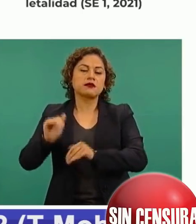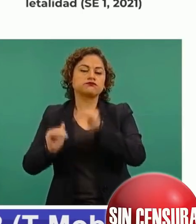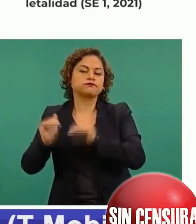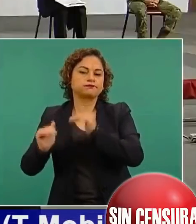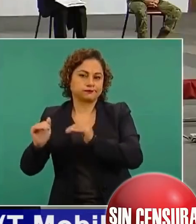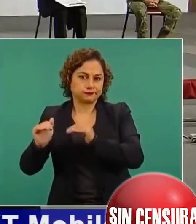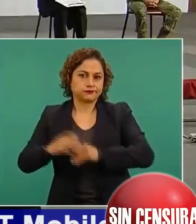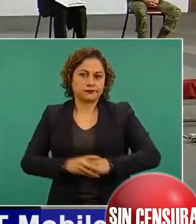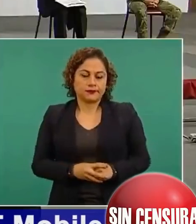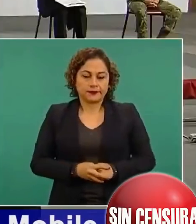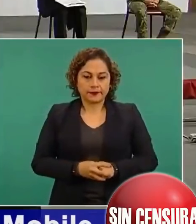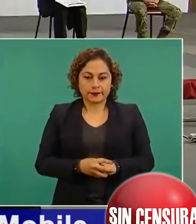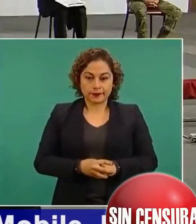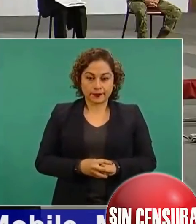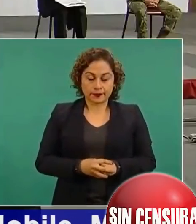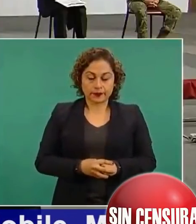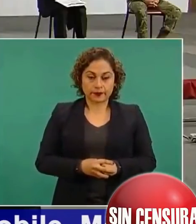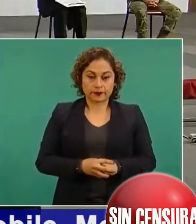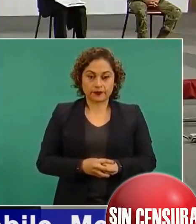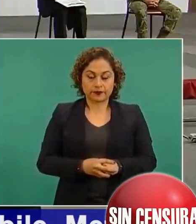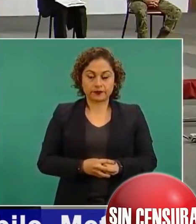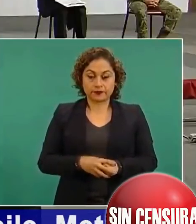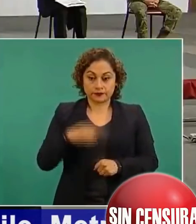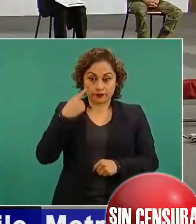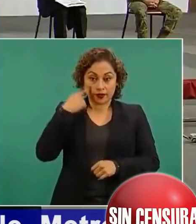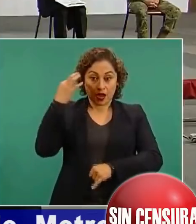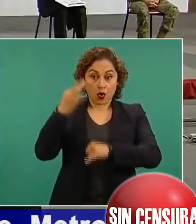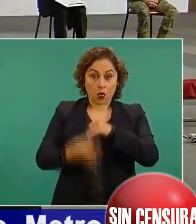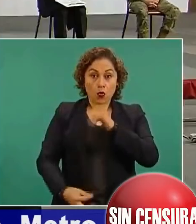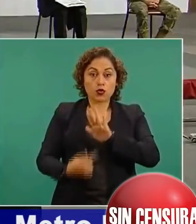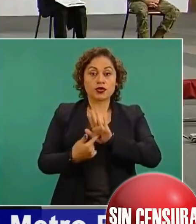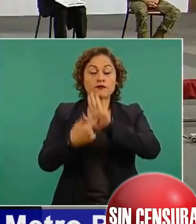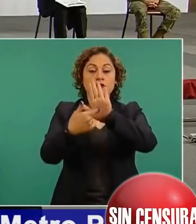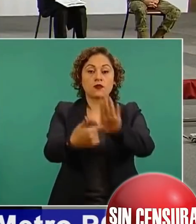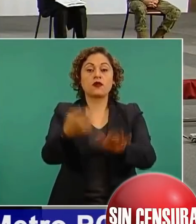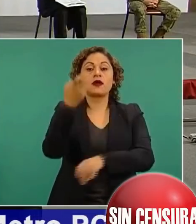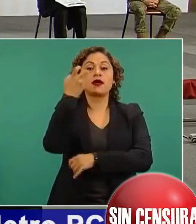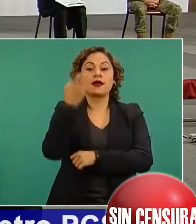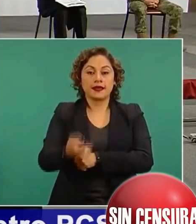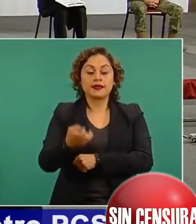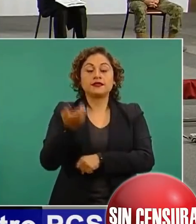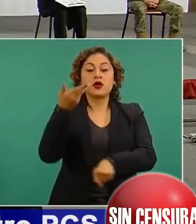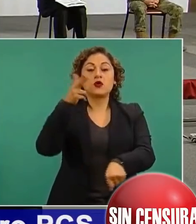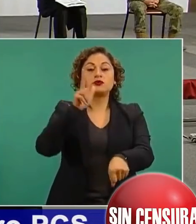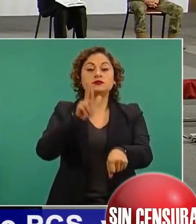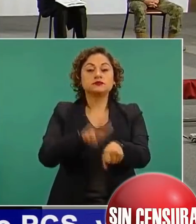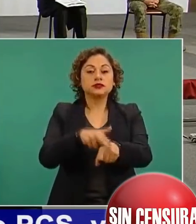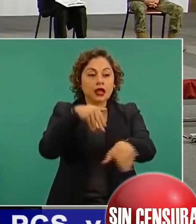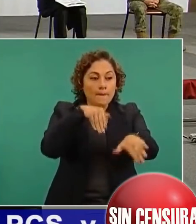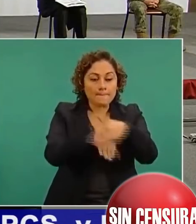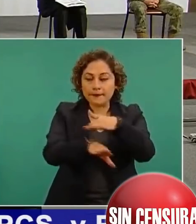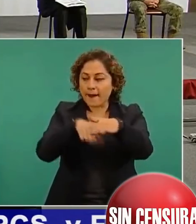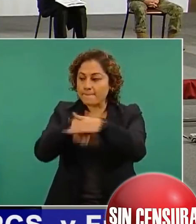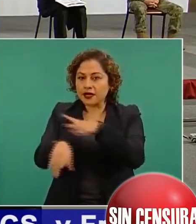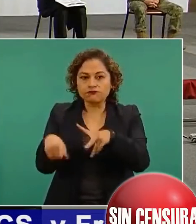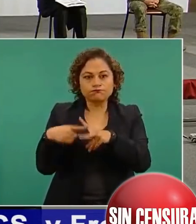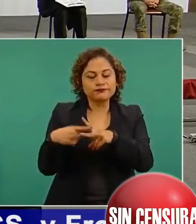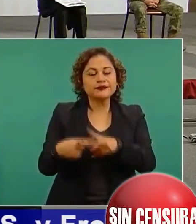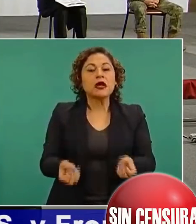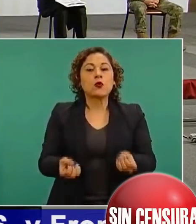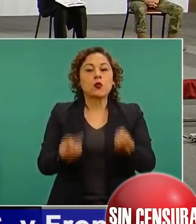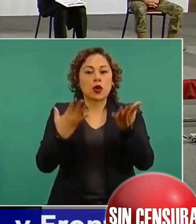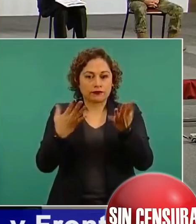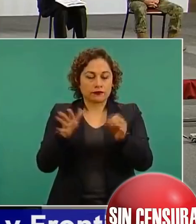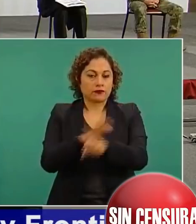otra. La siguiente. Finalmente, la ocupación hospitalaria. Este es un índice muy importante porque es el que permite